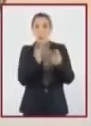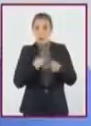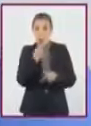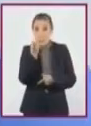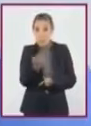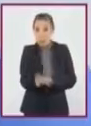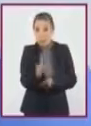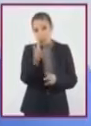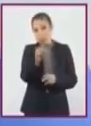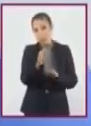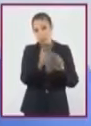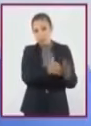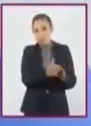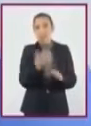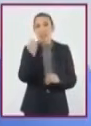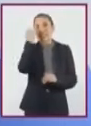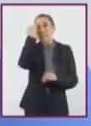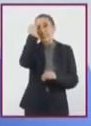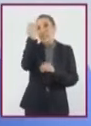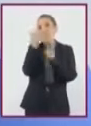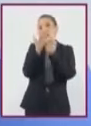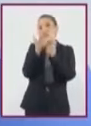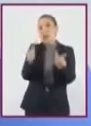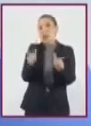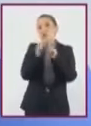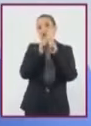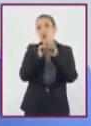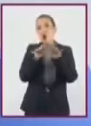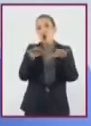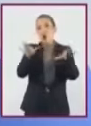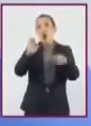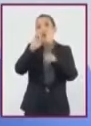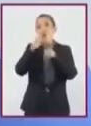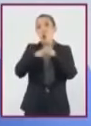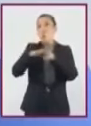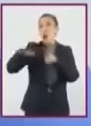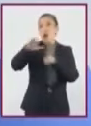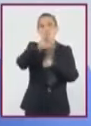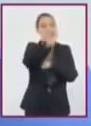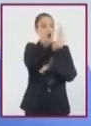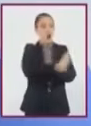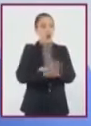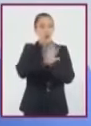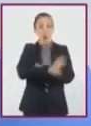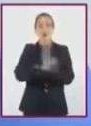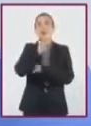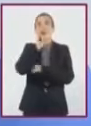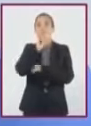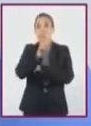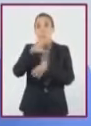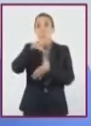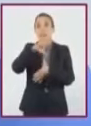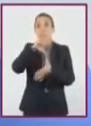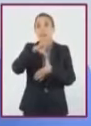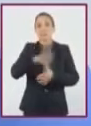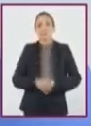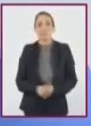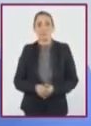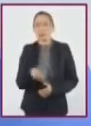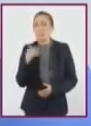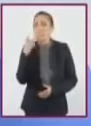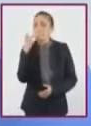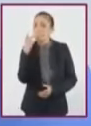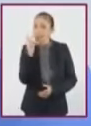persona. Las ideas liberales se difundieron al resto de Europa y otros continentes, incluyendo el nuestro.